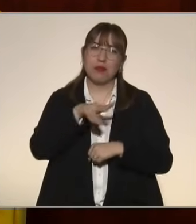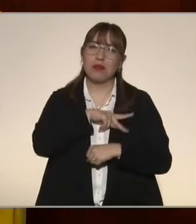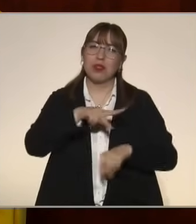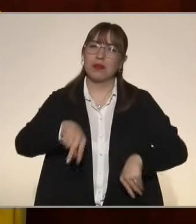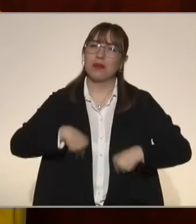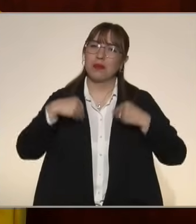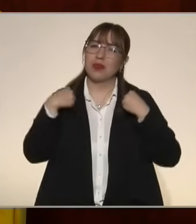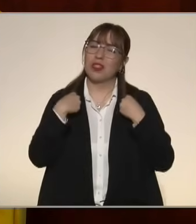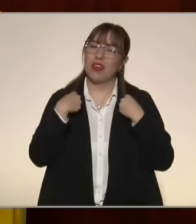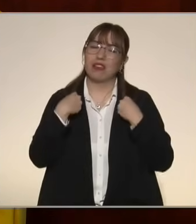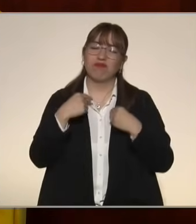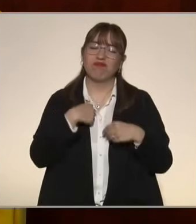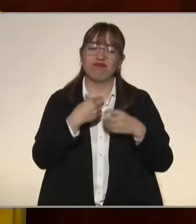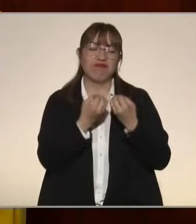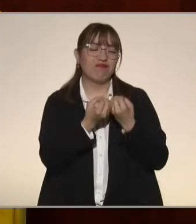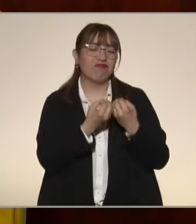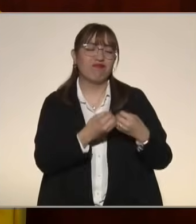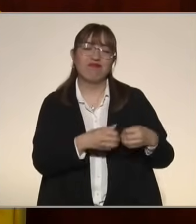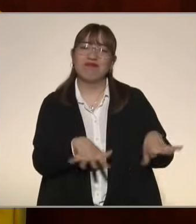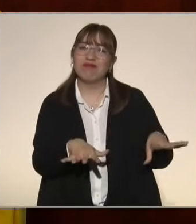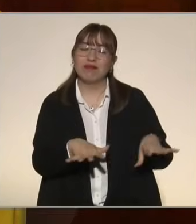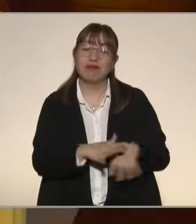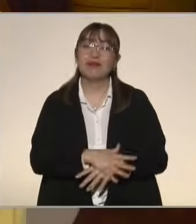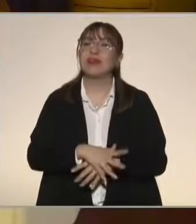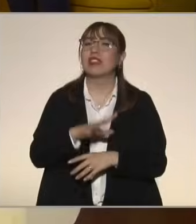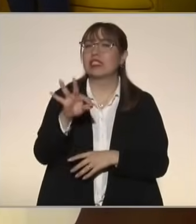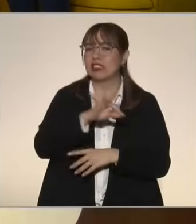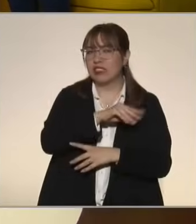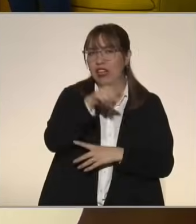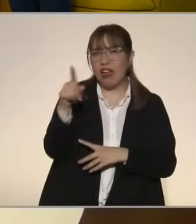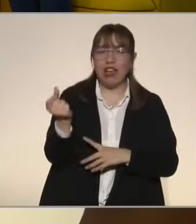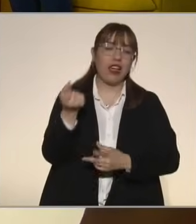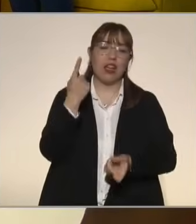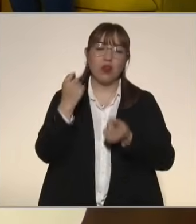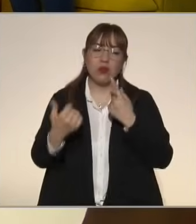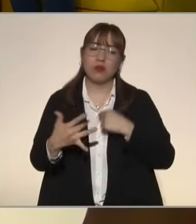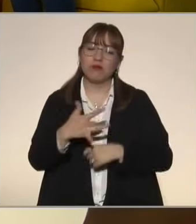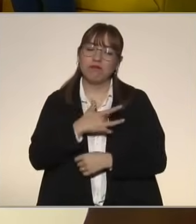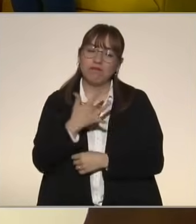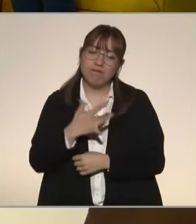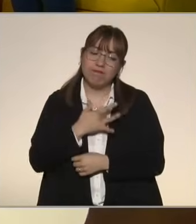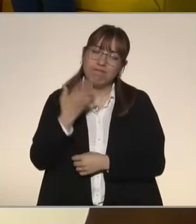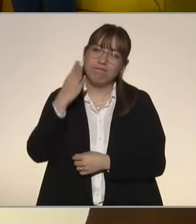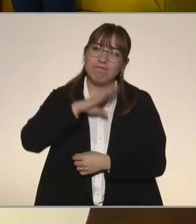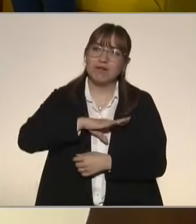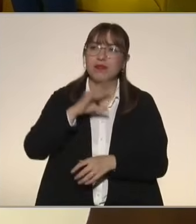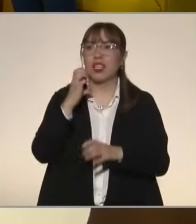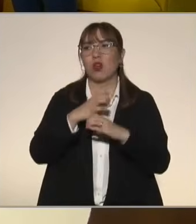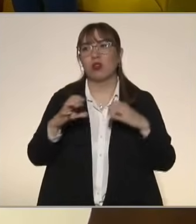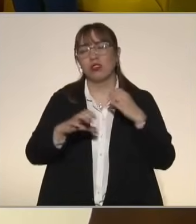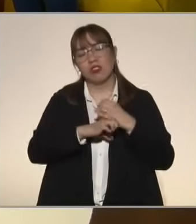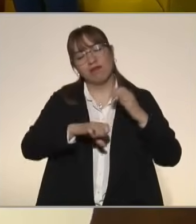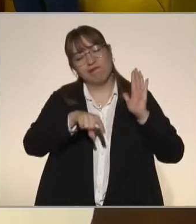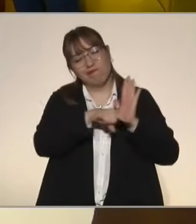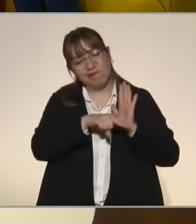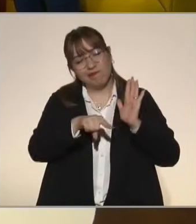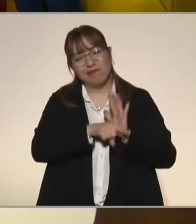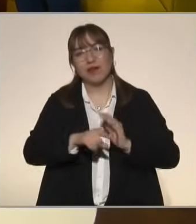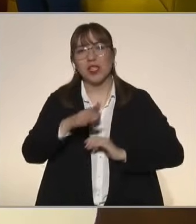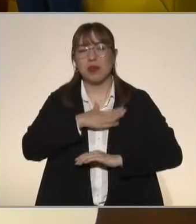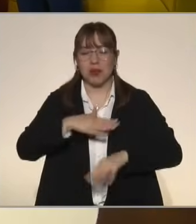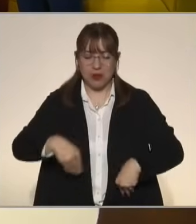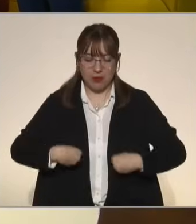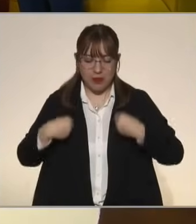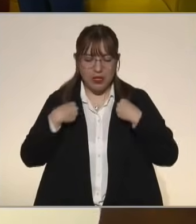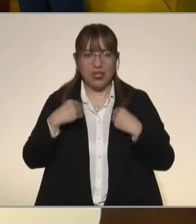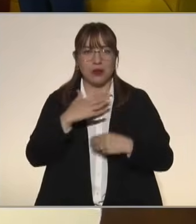Ya vimos que es fácil a lo mejor en estas fechas no sentirnos tan bien, solo ver las partes negativas de nuestras decisiones o de nuestra vida, pero ¿cómo